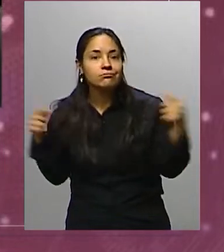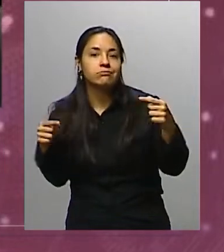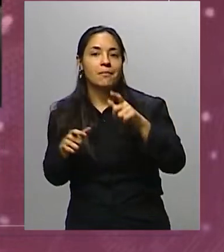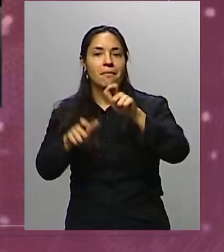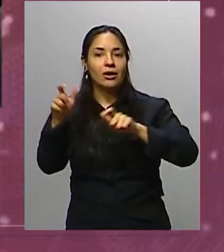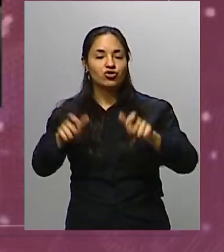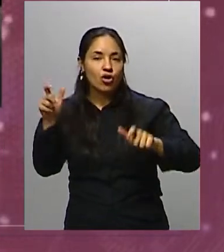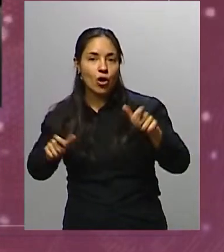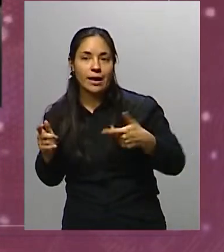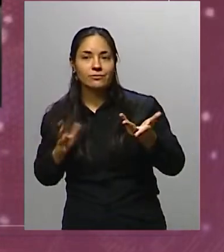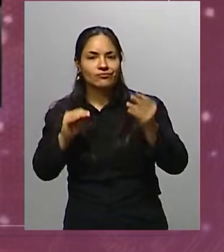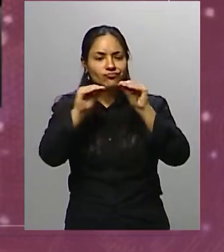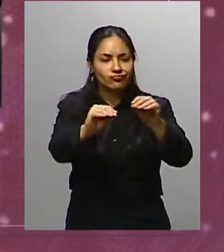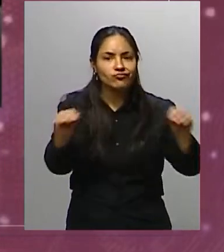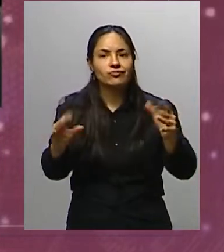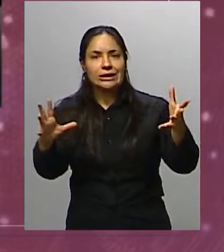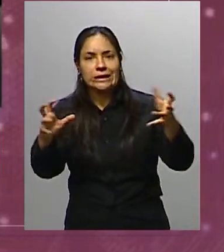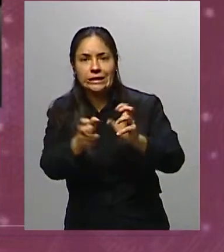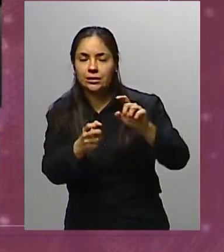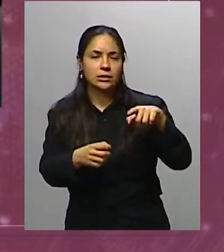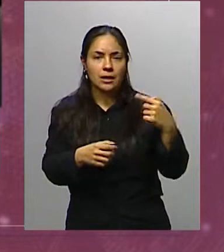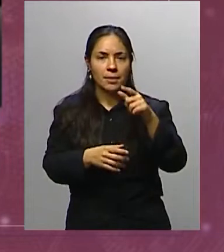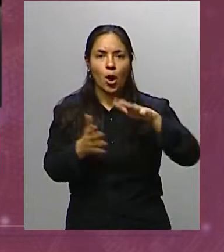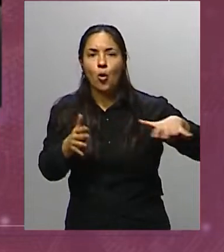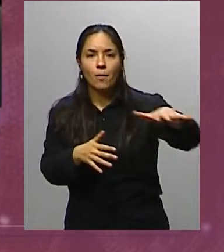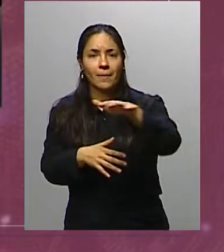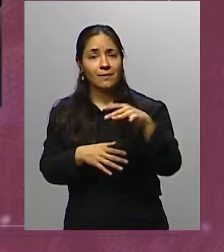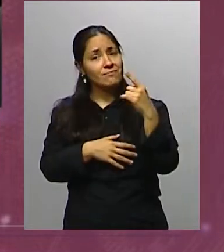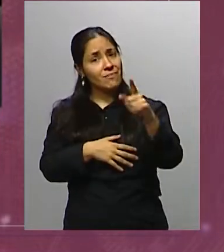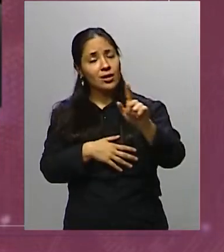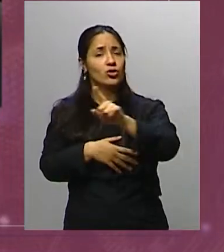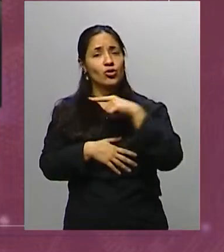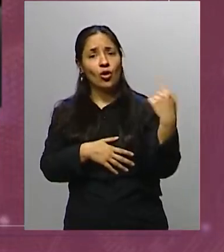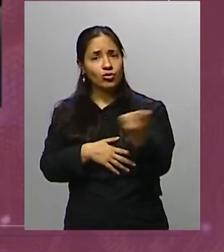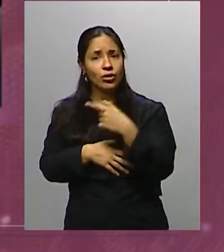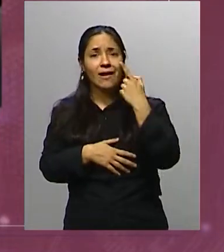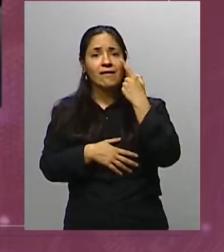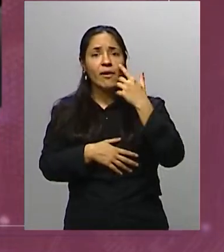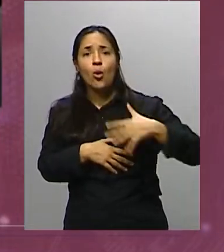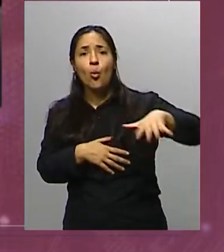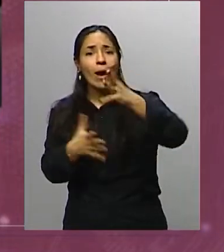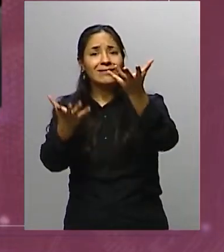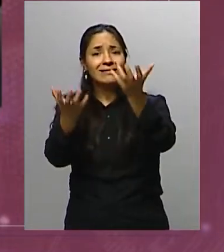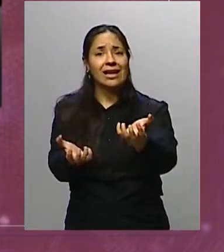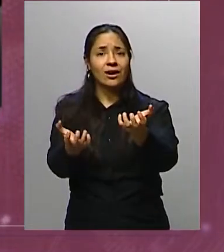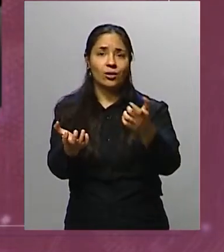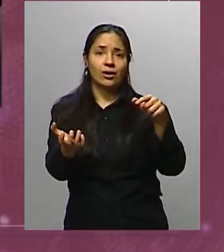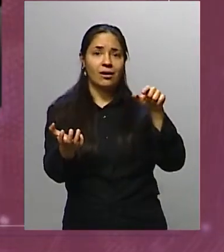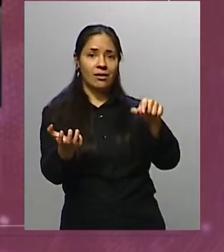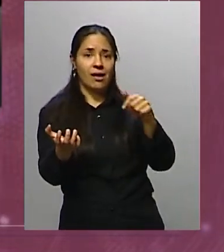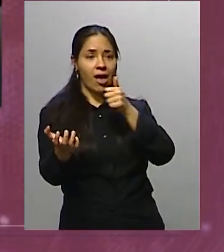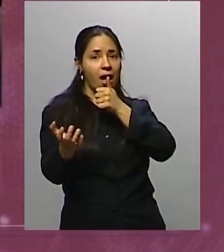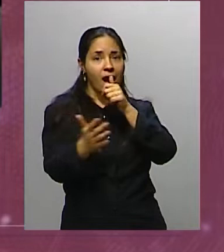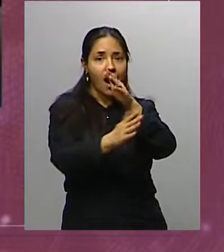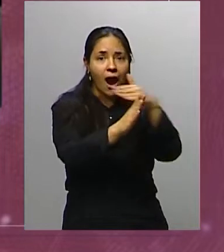general, pero el más sensible en este caso, y más en zonas áridas donde nosotros vivimos, el más sensibles son estos sectores de